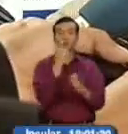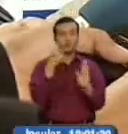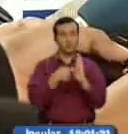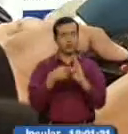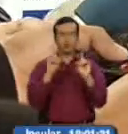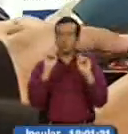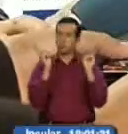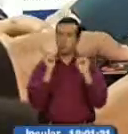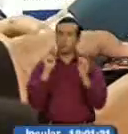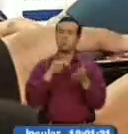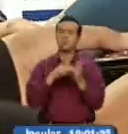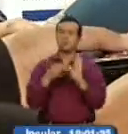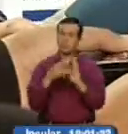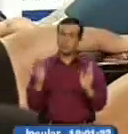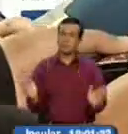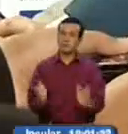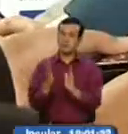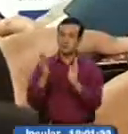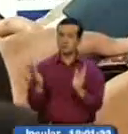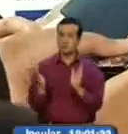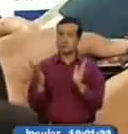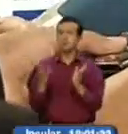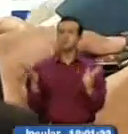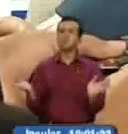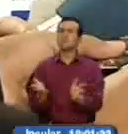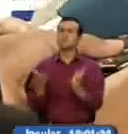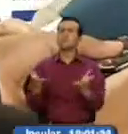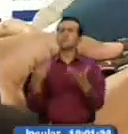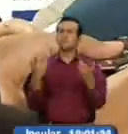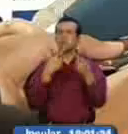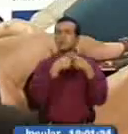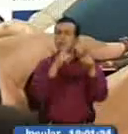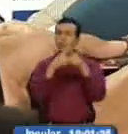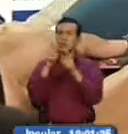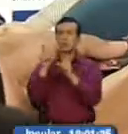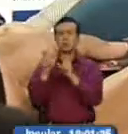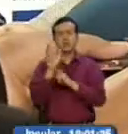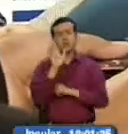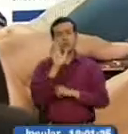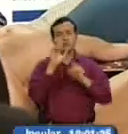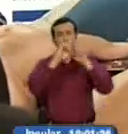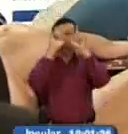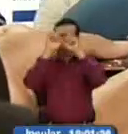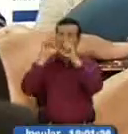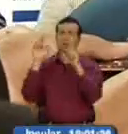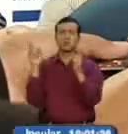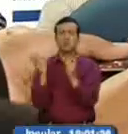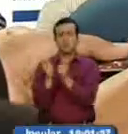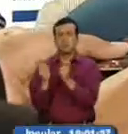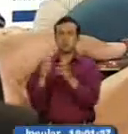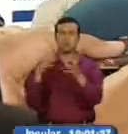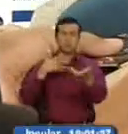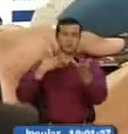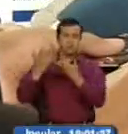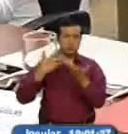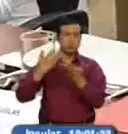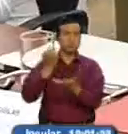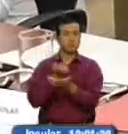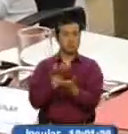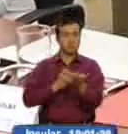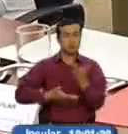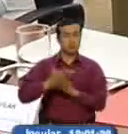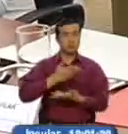sino más bien son incentivos. Incentivos a diferentes actores precisamente para redinamizar la actividad.